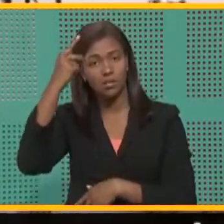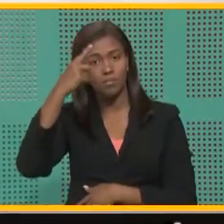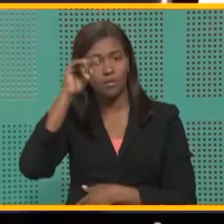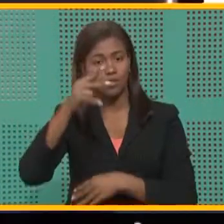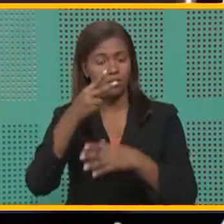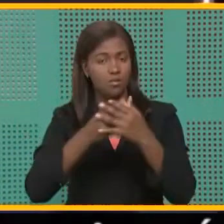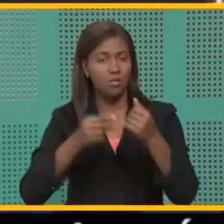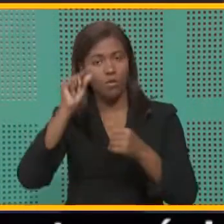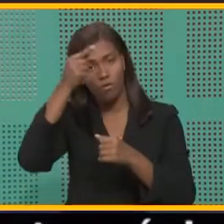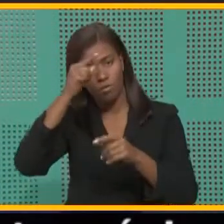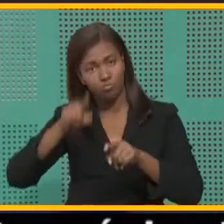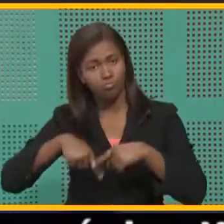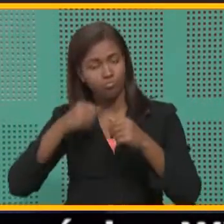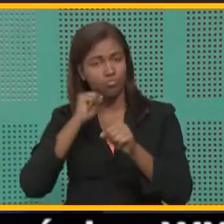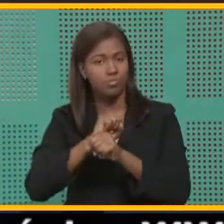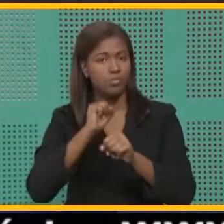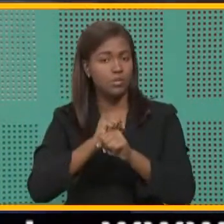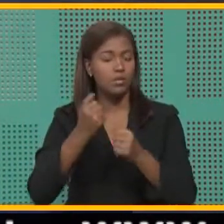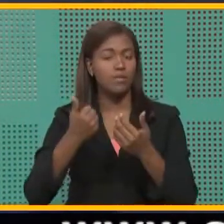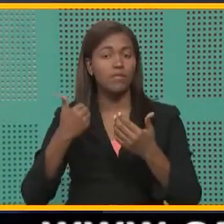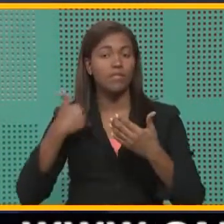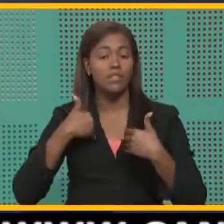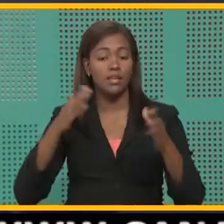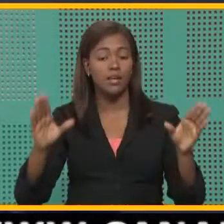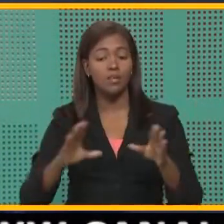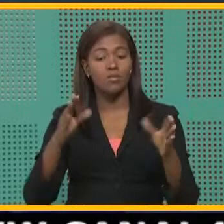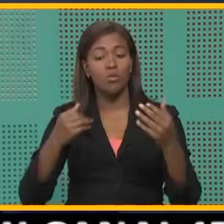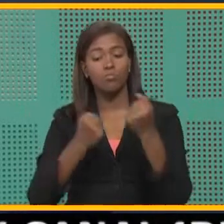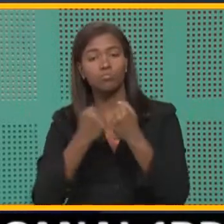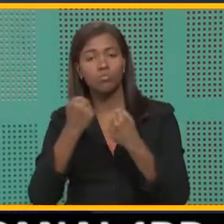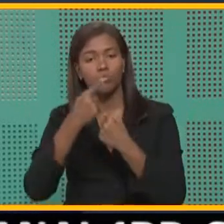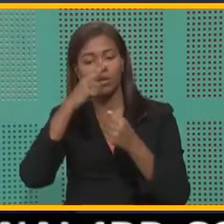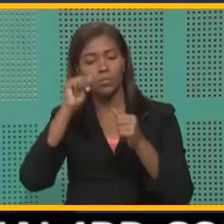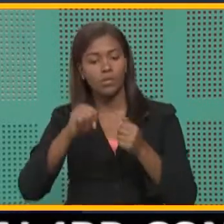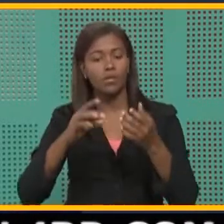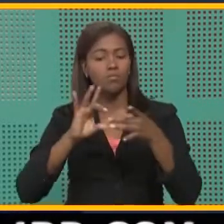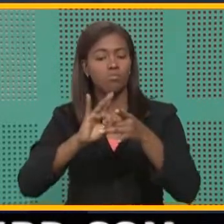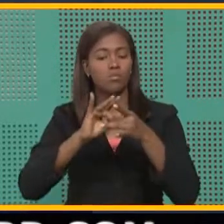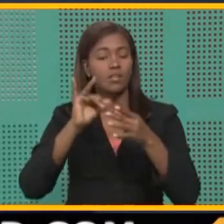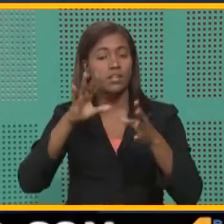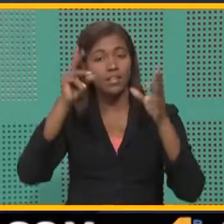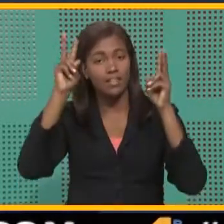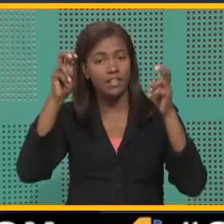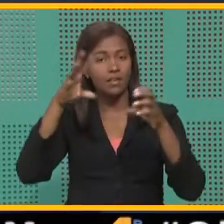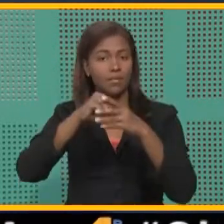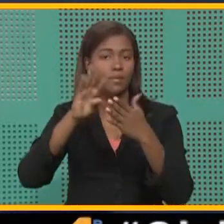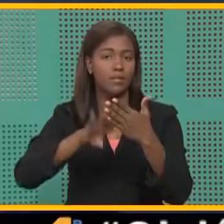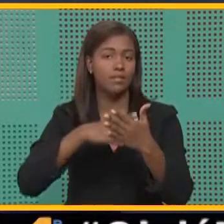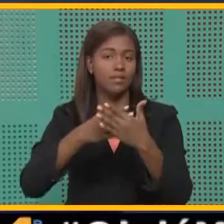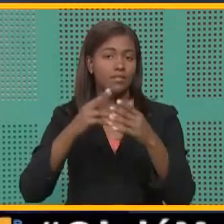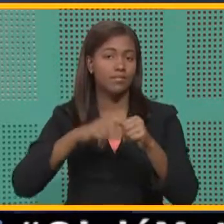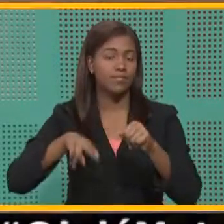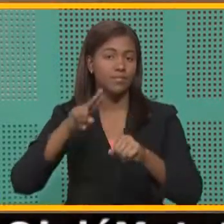ambos gobiernos han venido trabajando promociones, acciones puntuales para consolidar este tema en la agenda nacional.